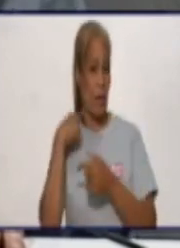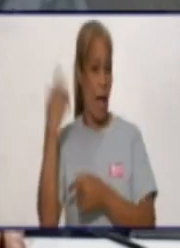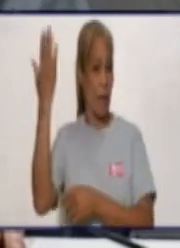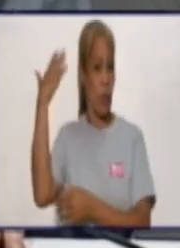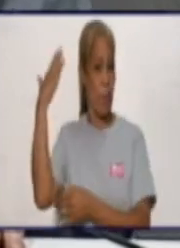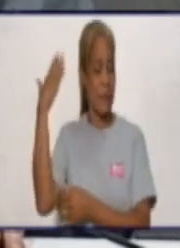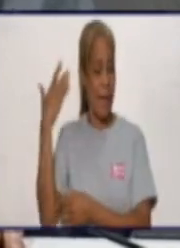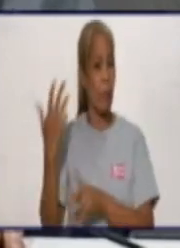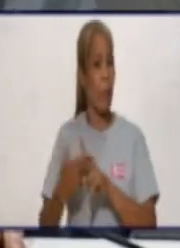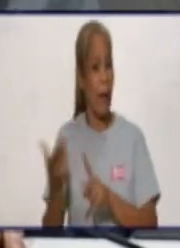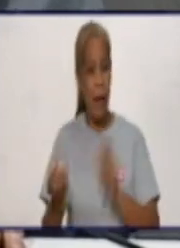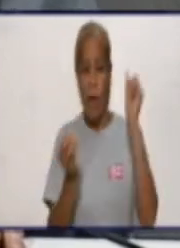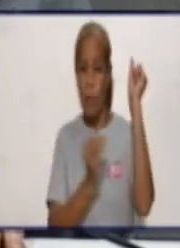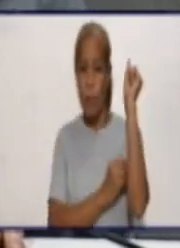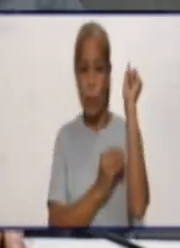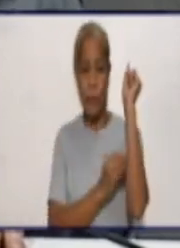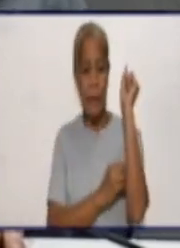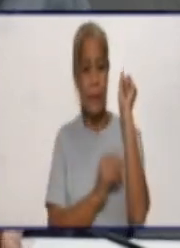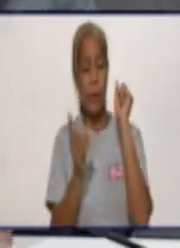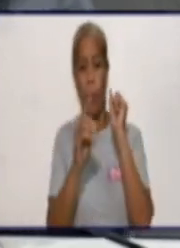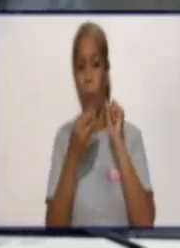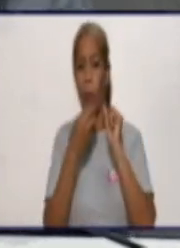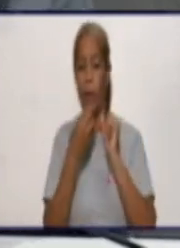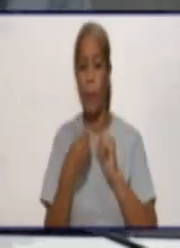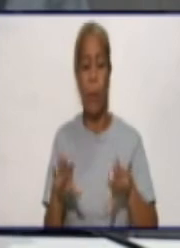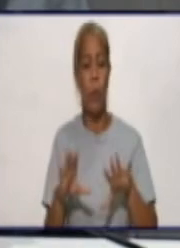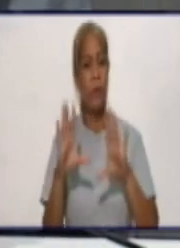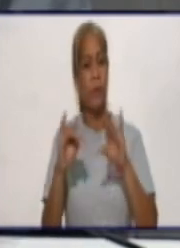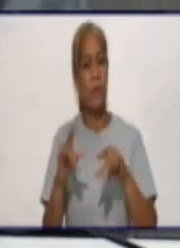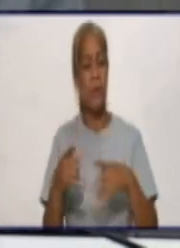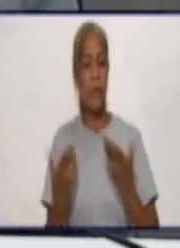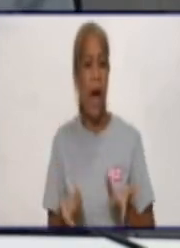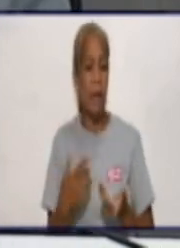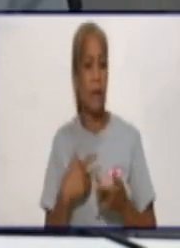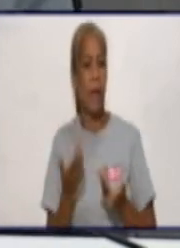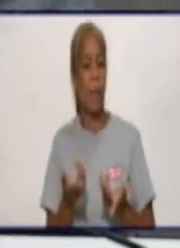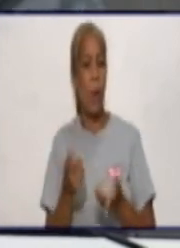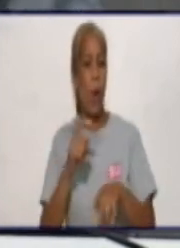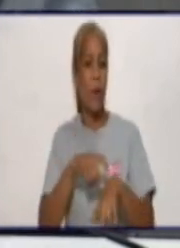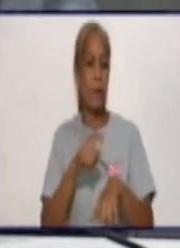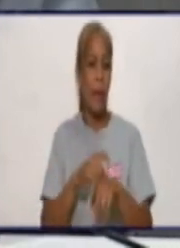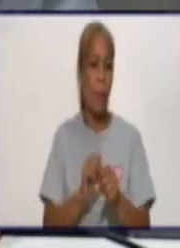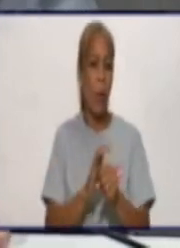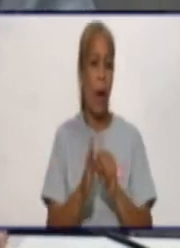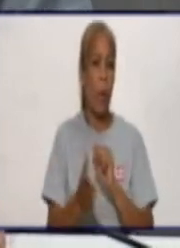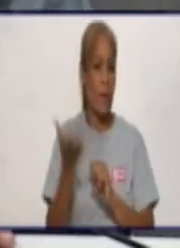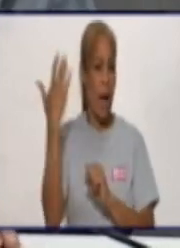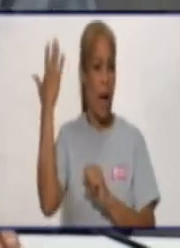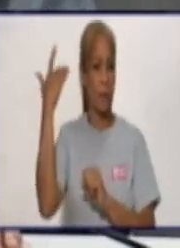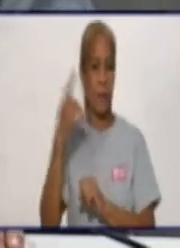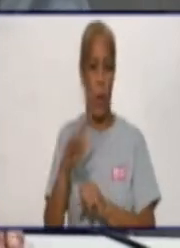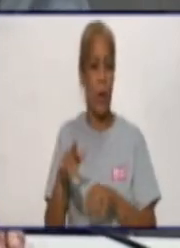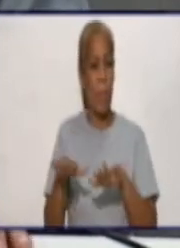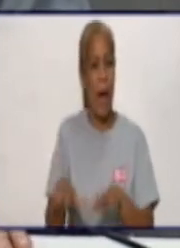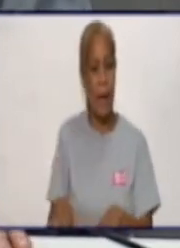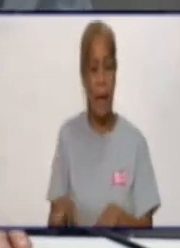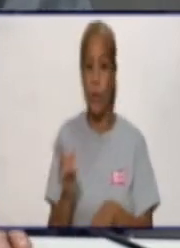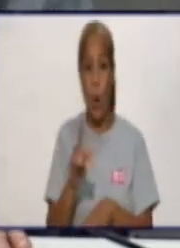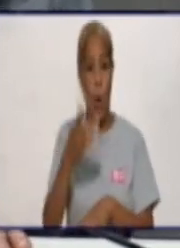que no nos podemos salir a lamentar ahora de todo lo que nos ha pasado y el tiempo que hemos tenido que aparentemente parar y digo aparentemente